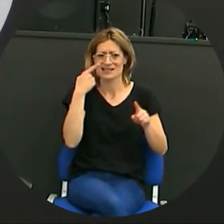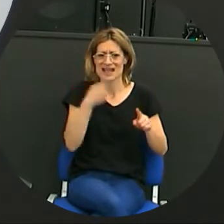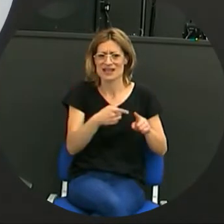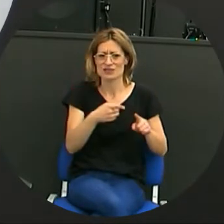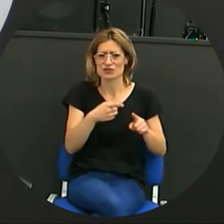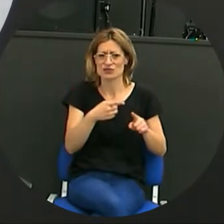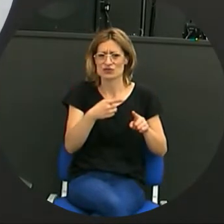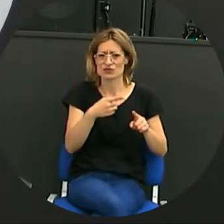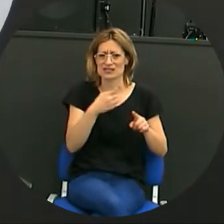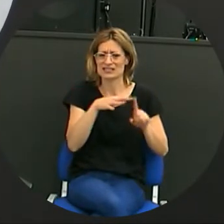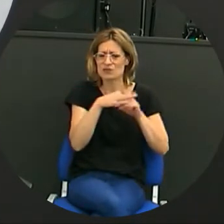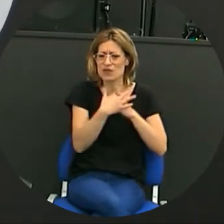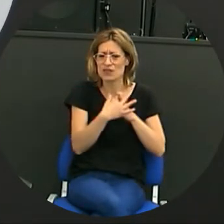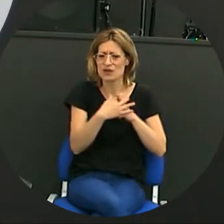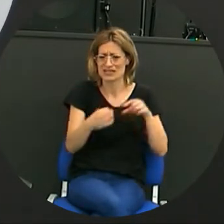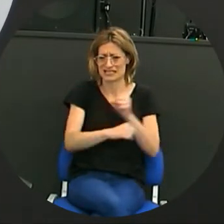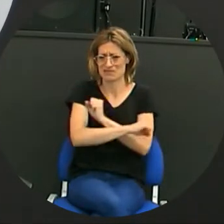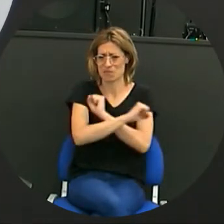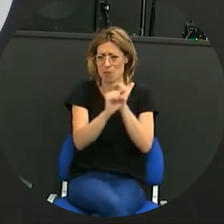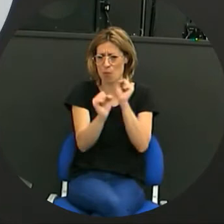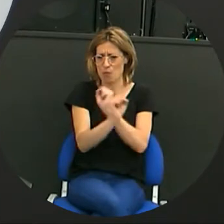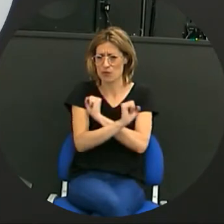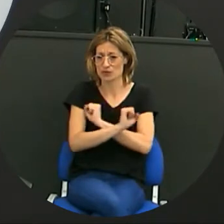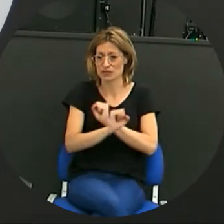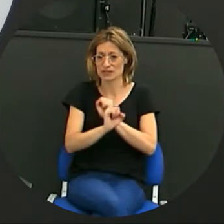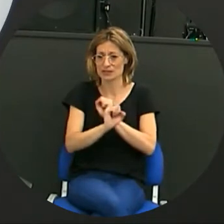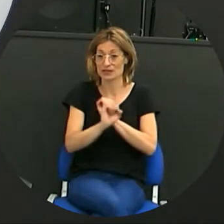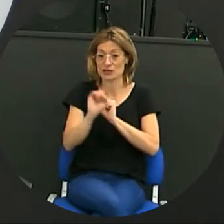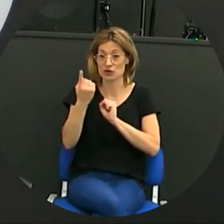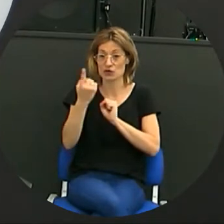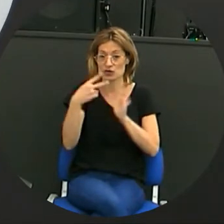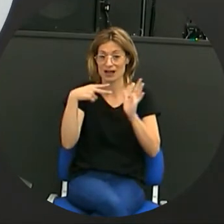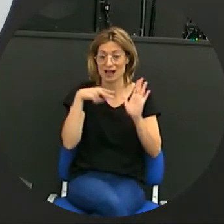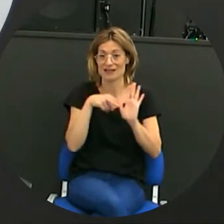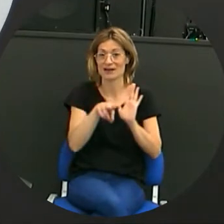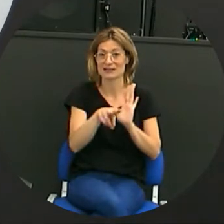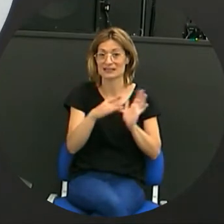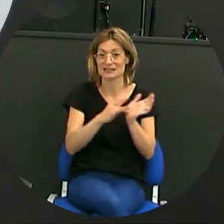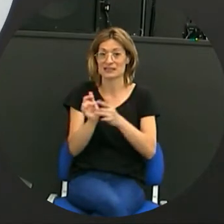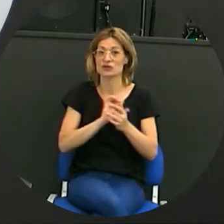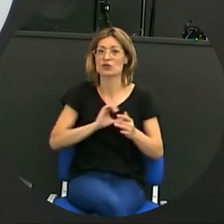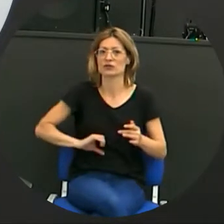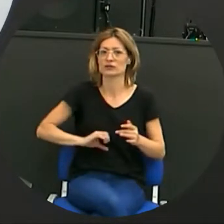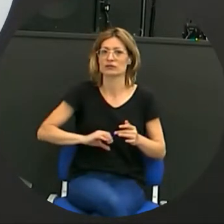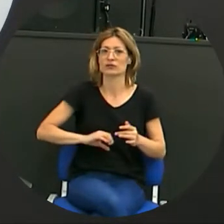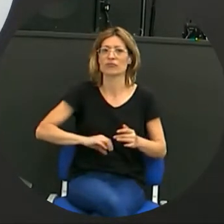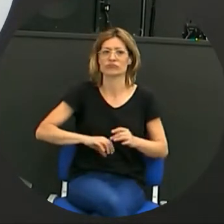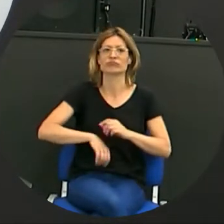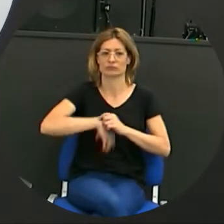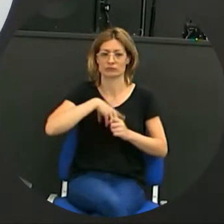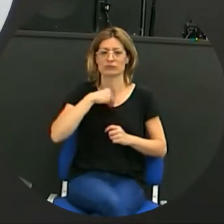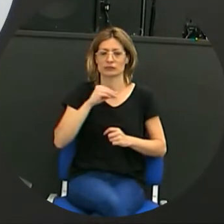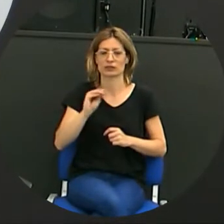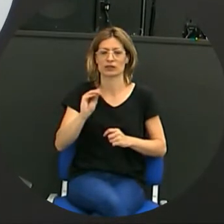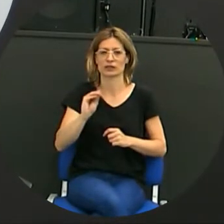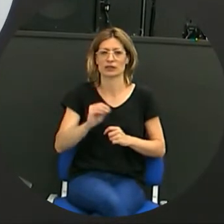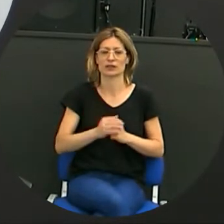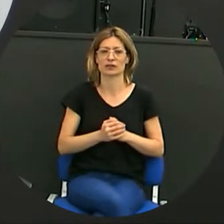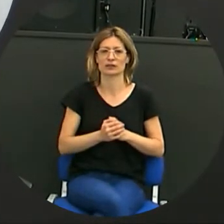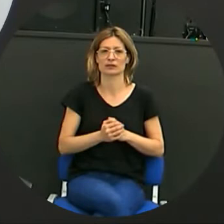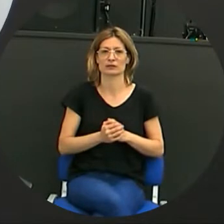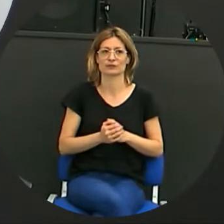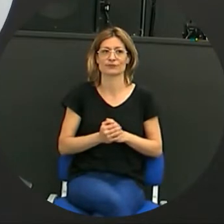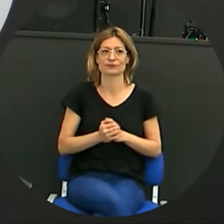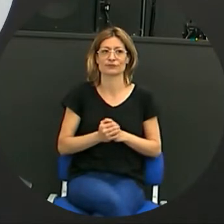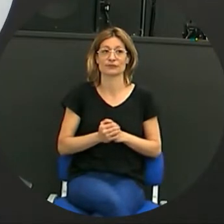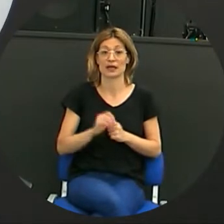Dios, a través de Jesucristo, lo hace posible. Y Dios se sirve y se vale